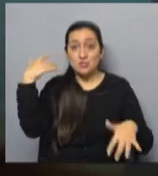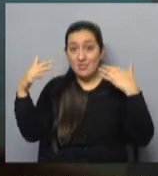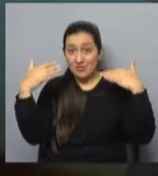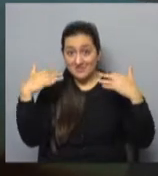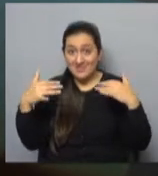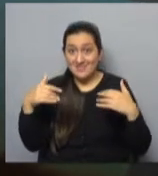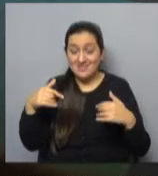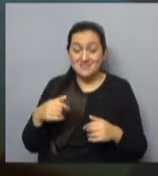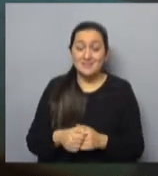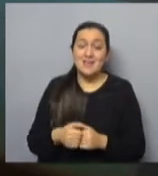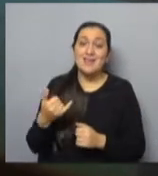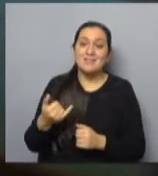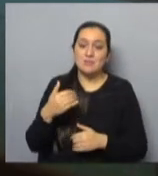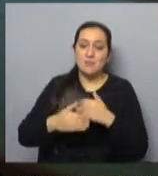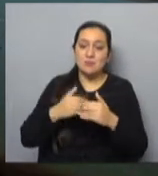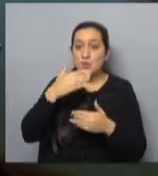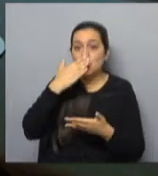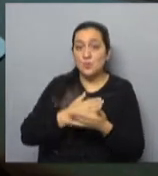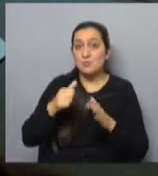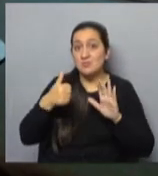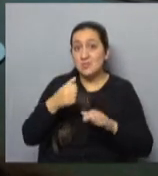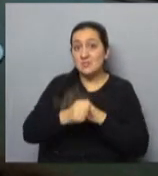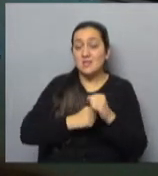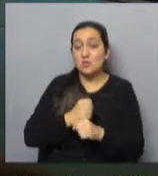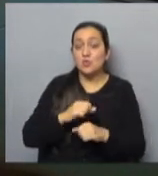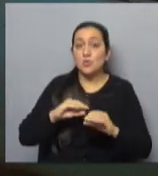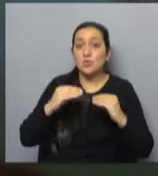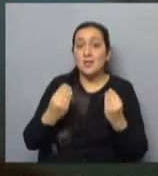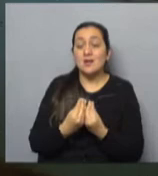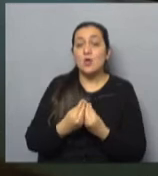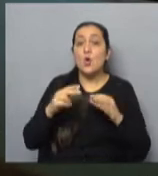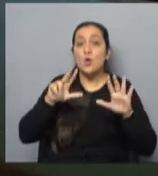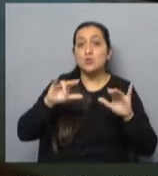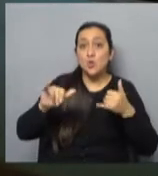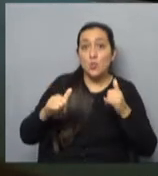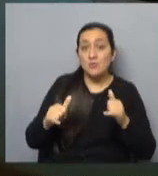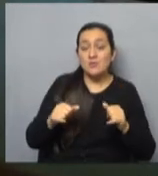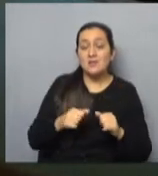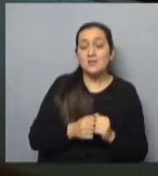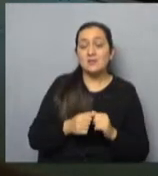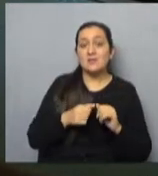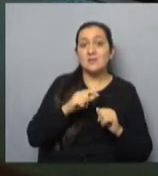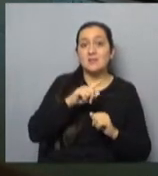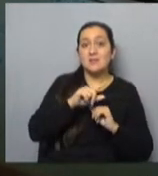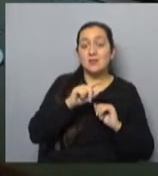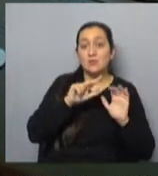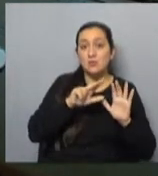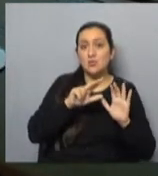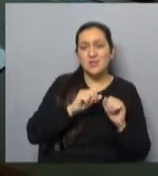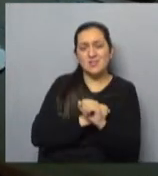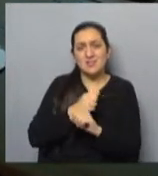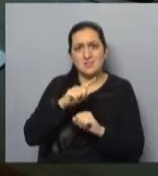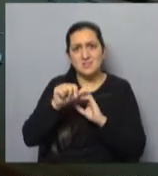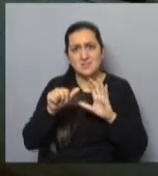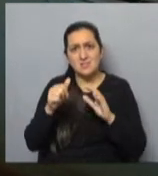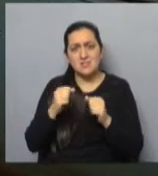tenemos en este proceso de los últimos seis años tenemos ocho jugadores entre 16 y 19 años jugando en el exterior estudiando en